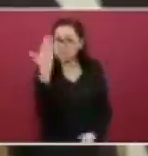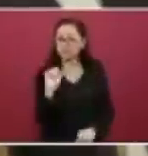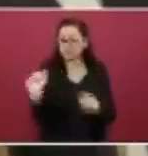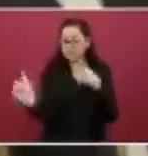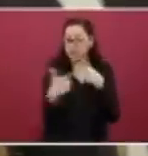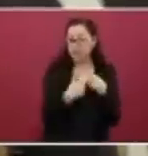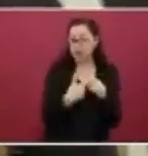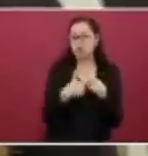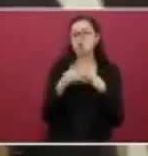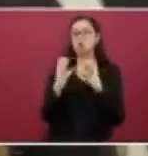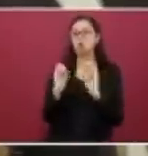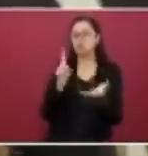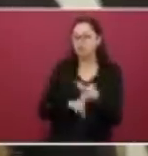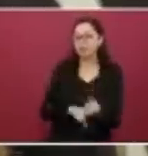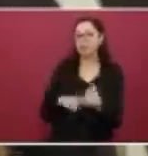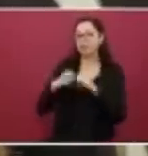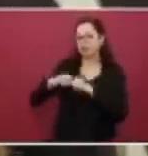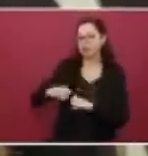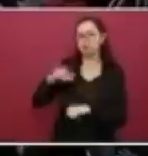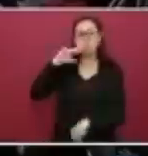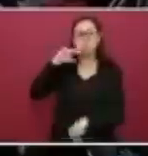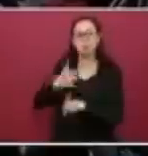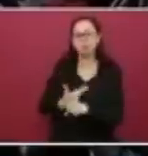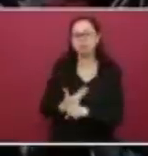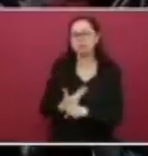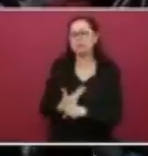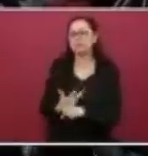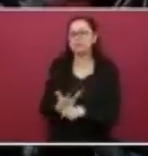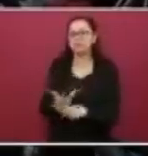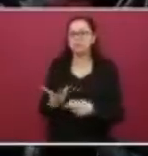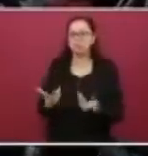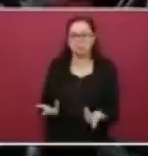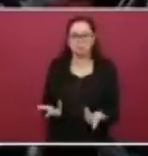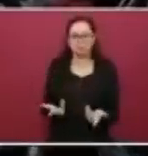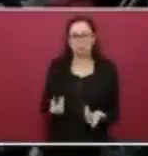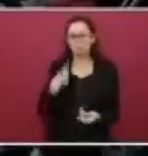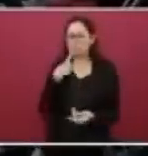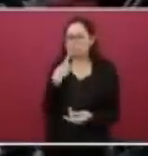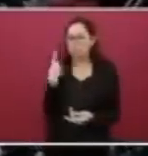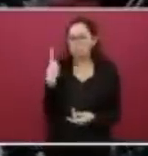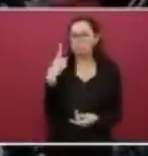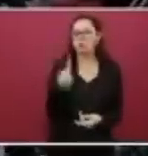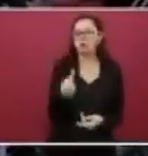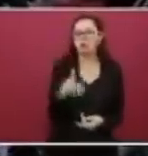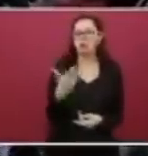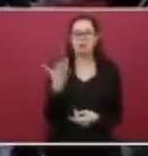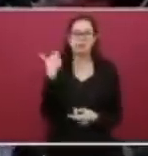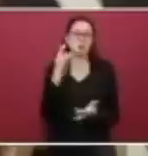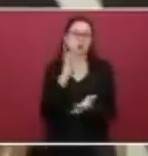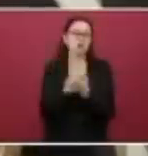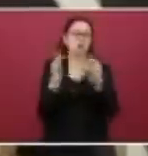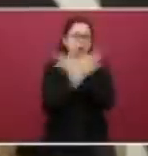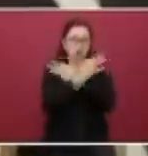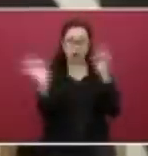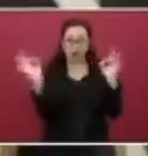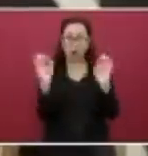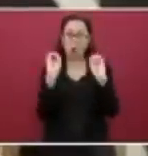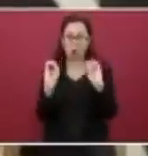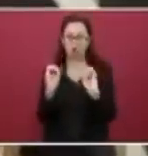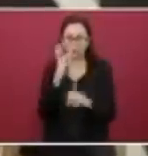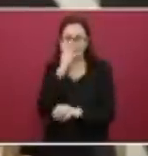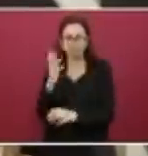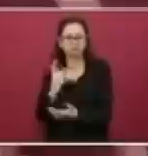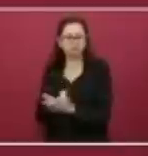algún funcionario o algo o más allá de esta denuncia que ayer hacía mediática y se va a quedar en eso